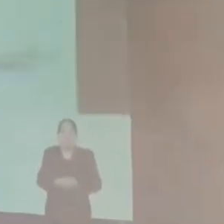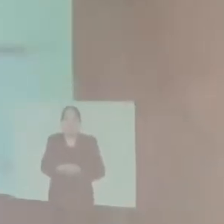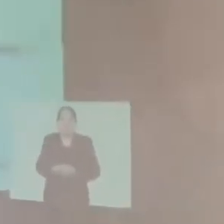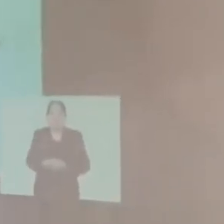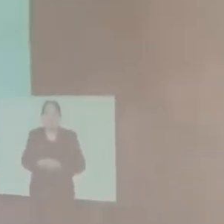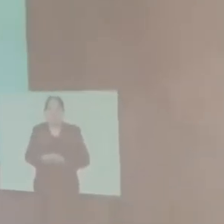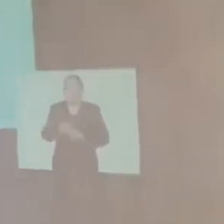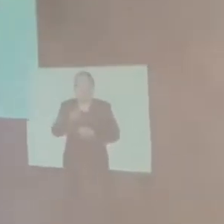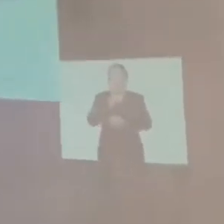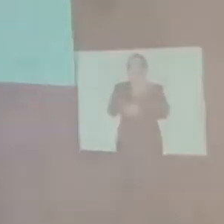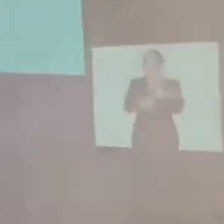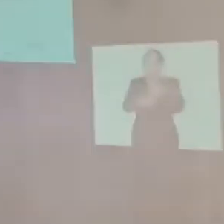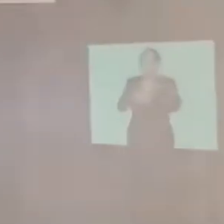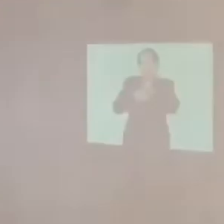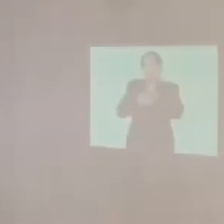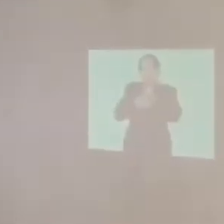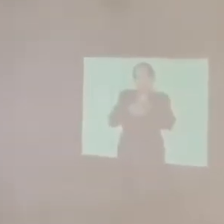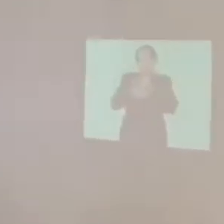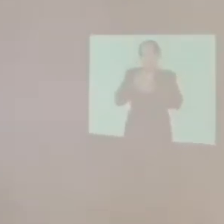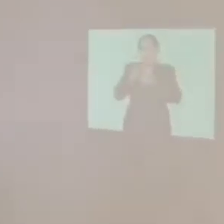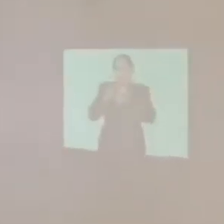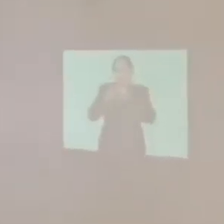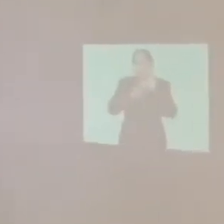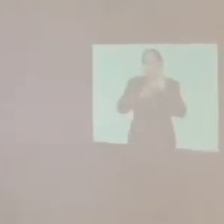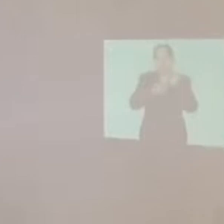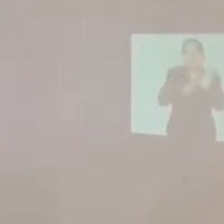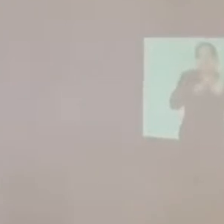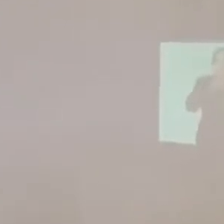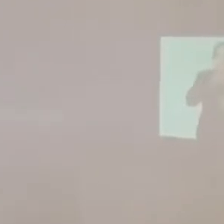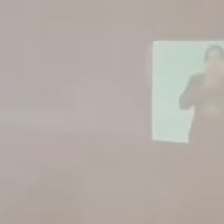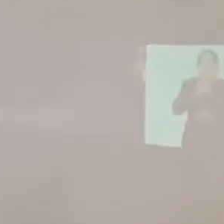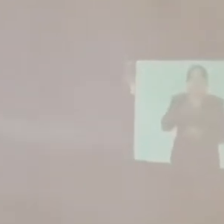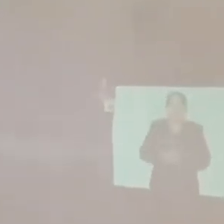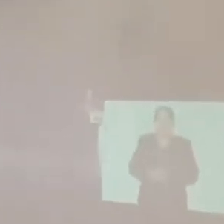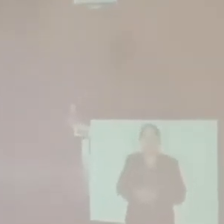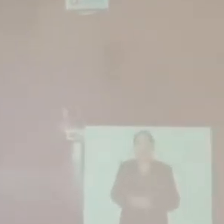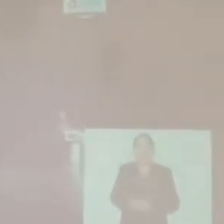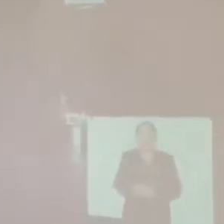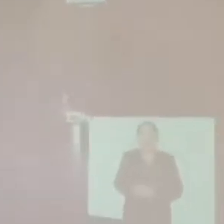reunión de ahora, media hora, yo tengo 15 minutos. Antes en los camiones nos sentíamos un poco inseguros, y aquí nos sentimos con más seguridad. Honestidad que da